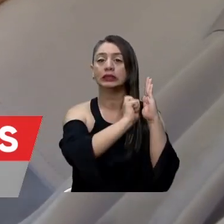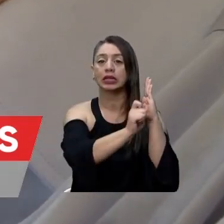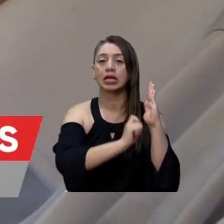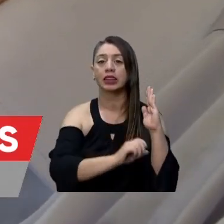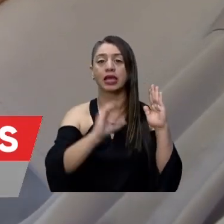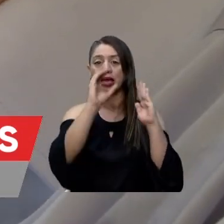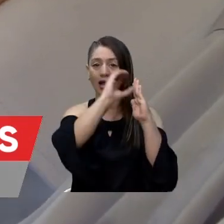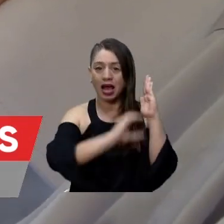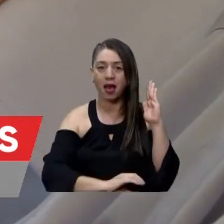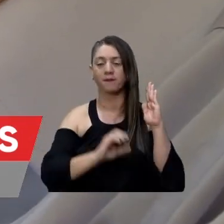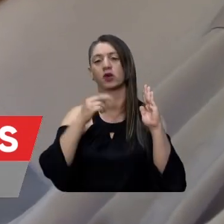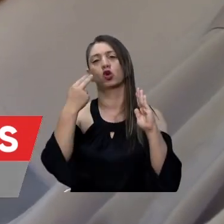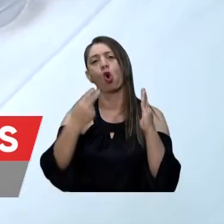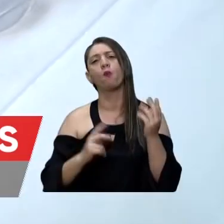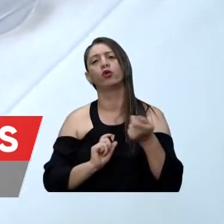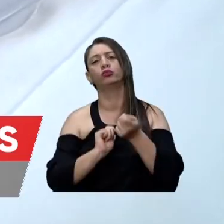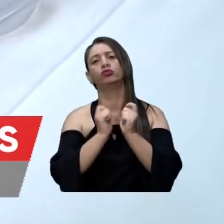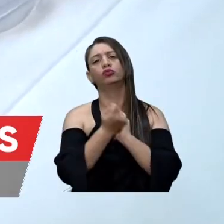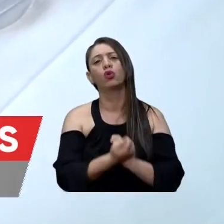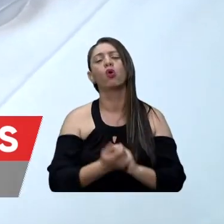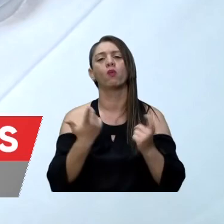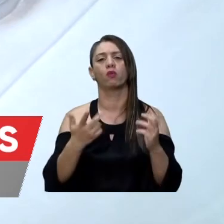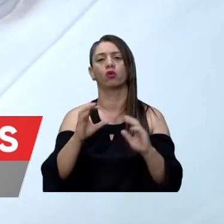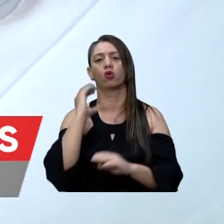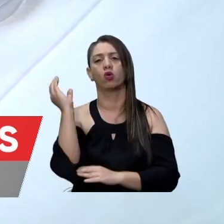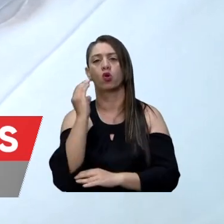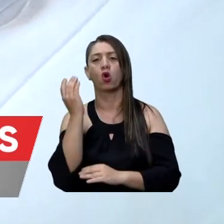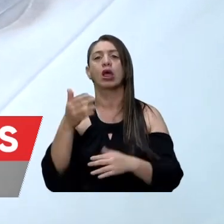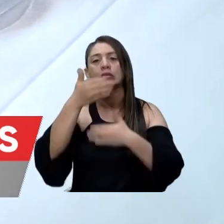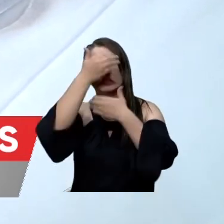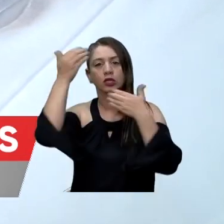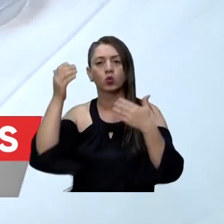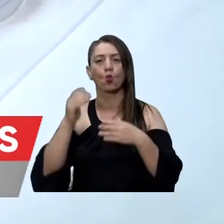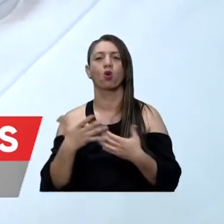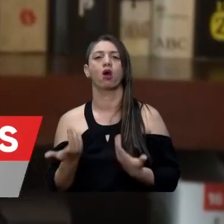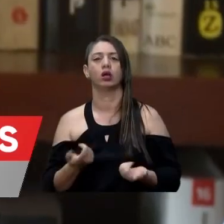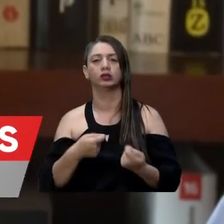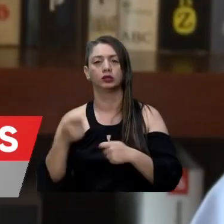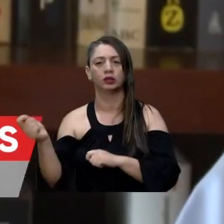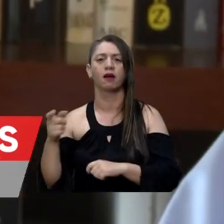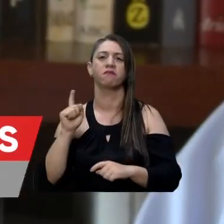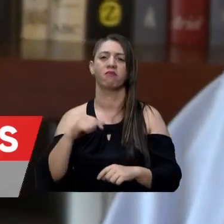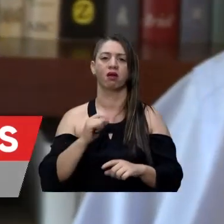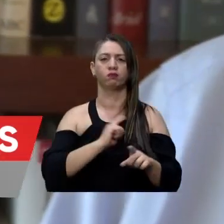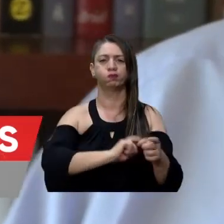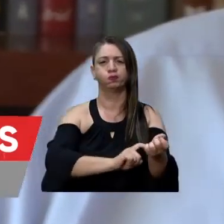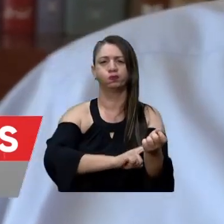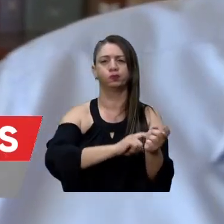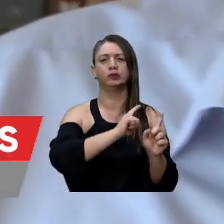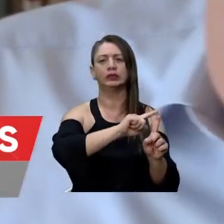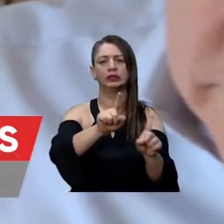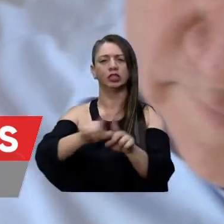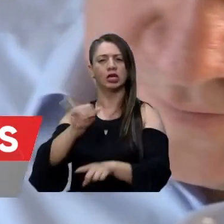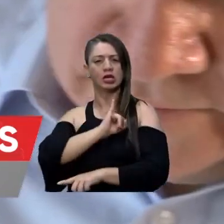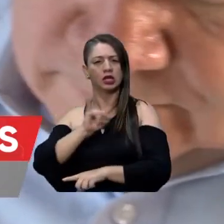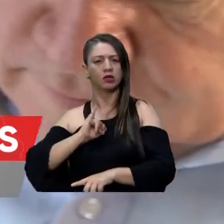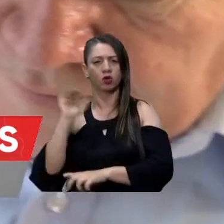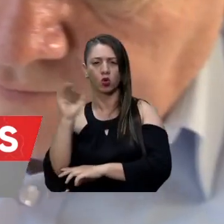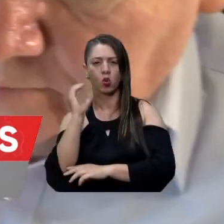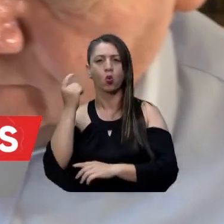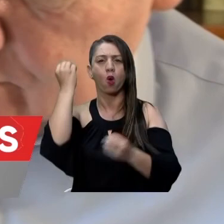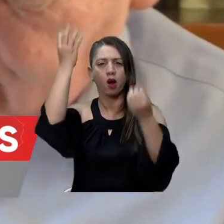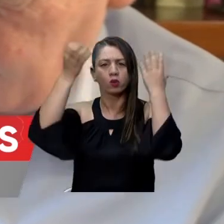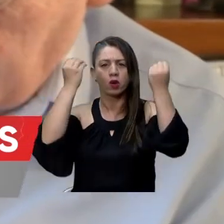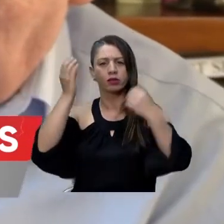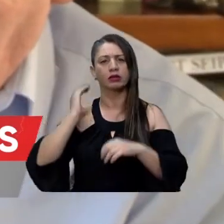evolución económica de Colombia, la presencia continua de la guerrilla y los secuestrados, hasta la idiosincrasia individualista de los colombianos, su creatividad y